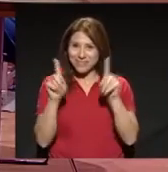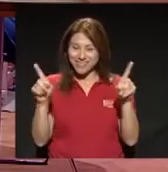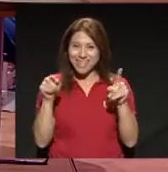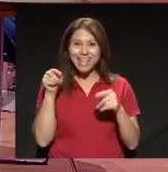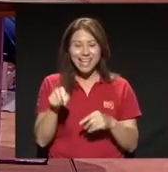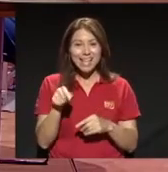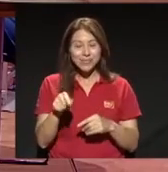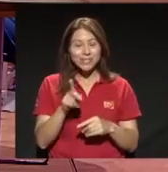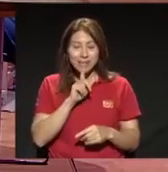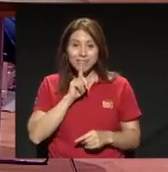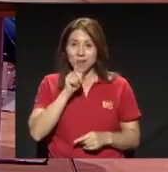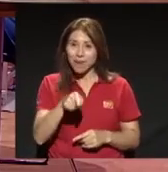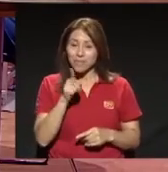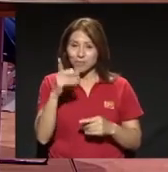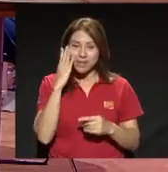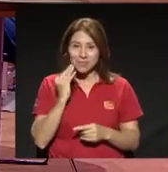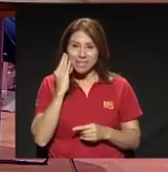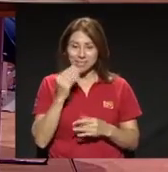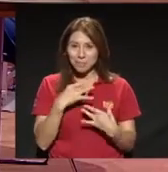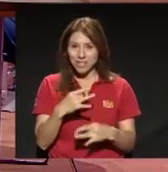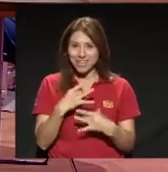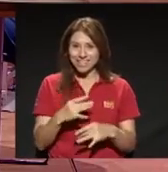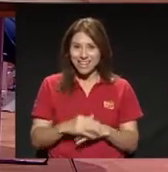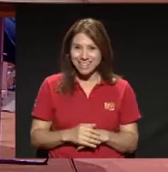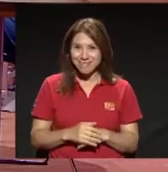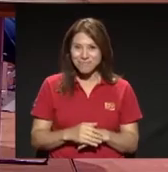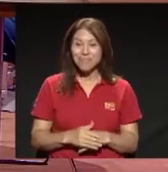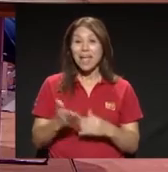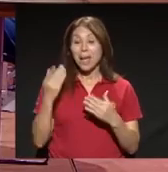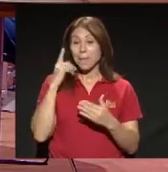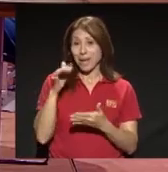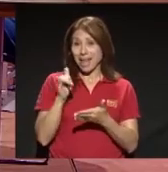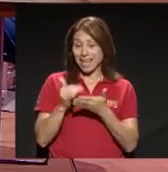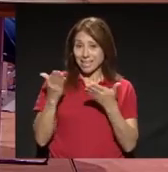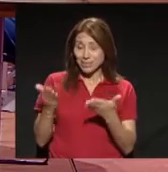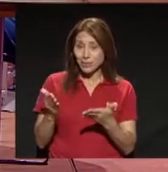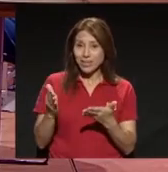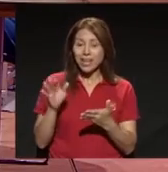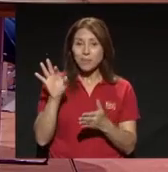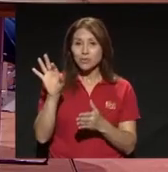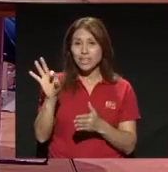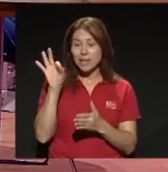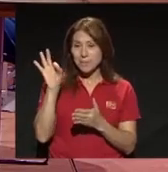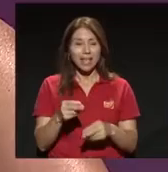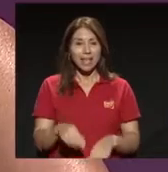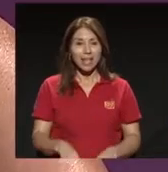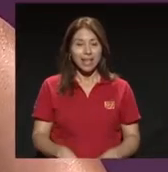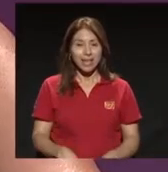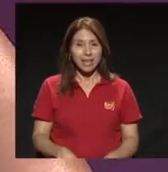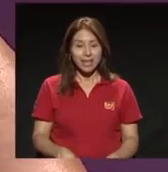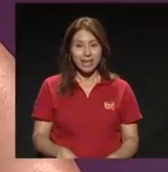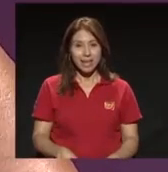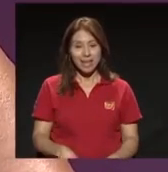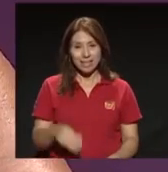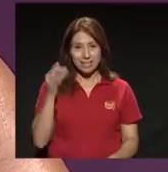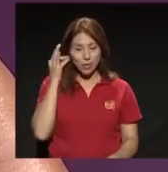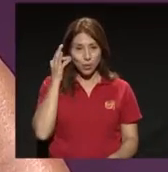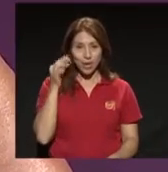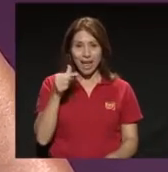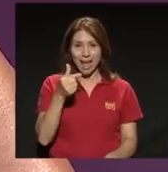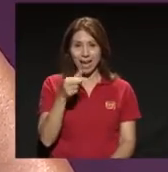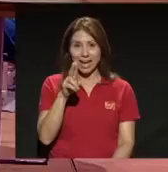una realmente una experiencia muy interesante tenemos para ello invitadas como gretel el